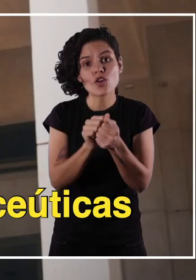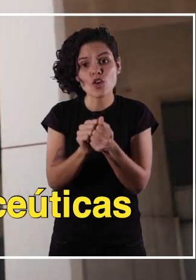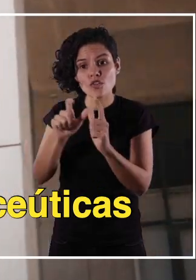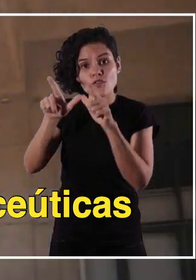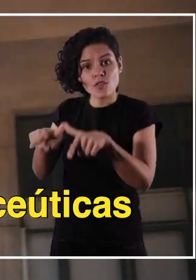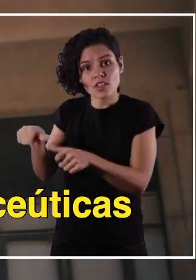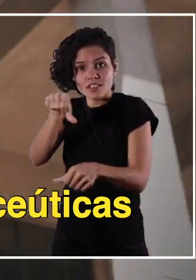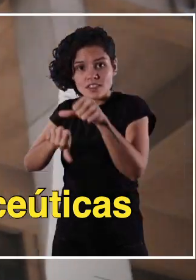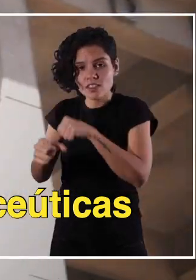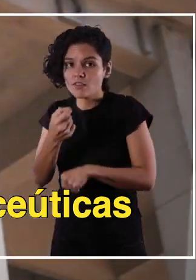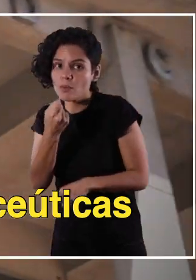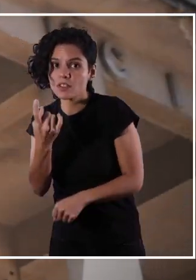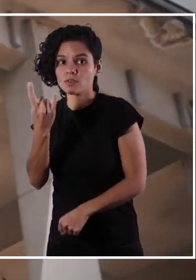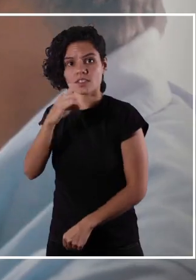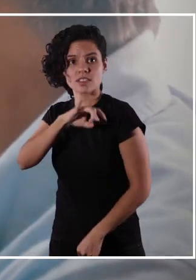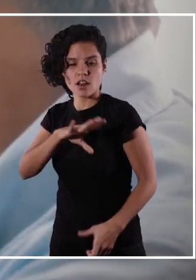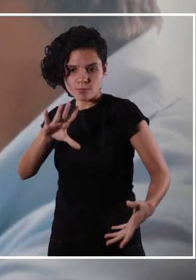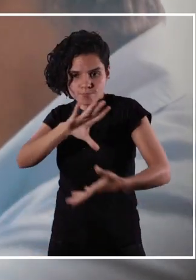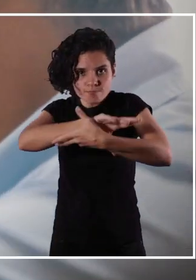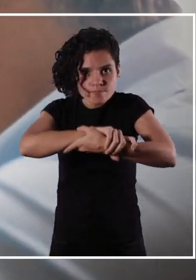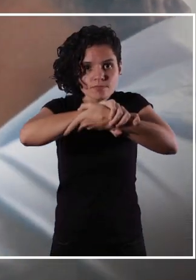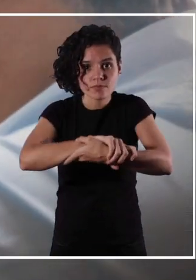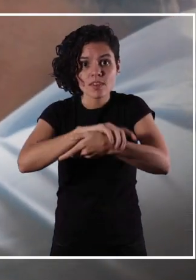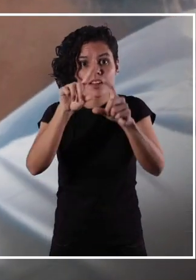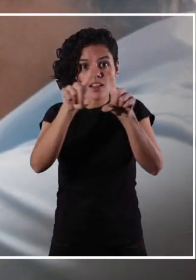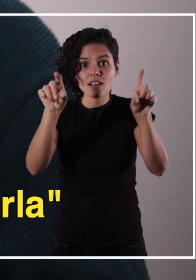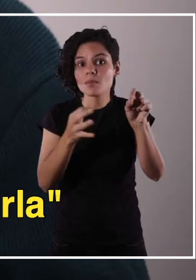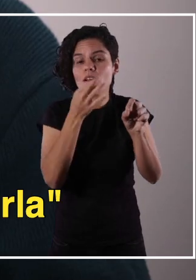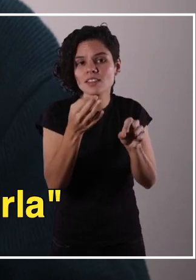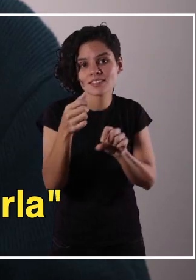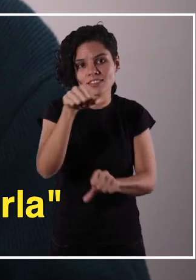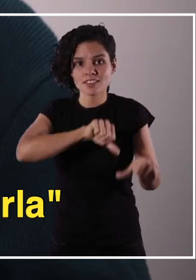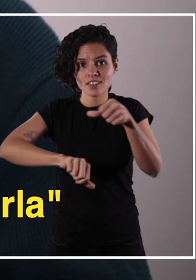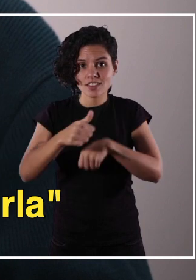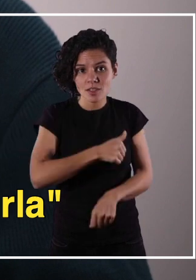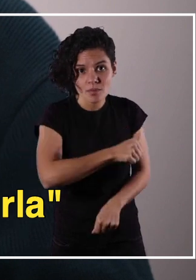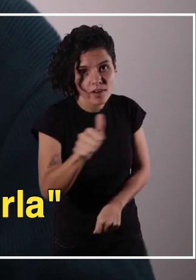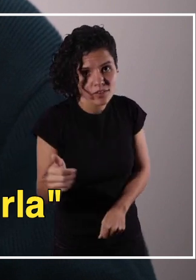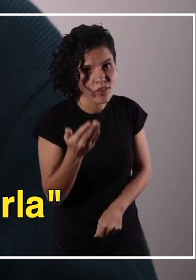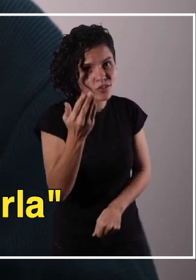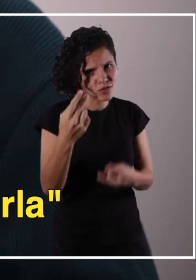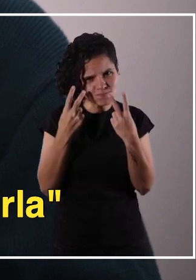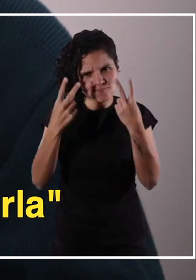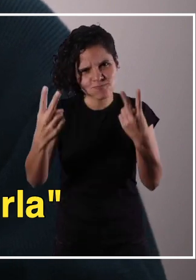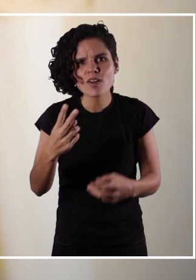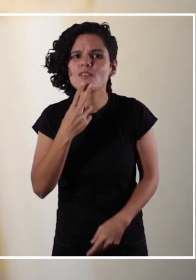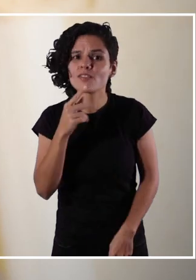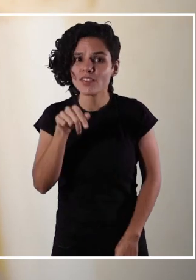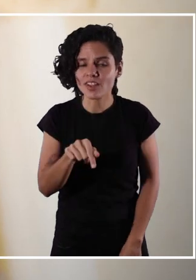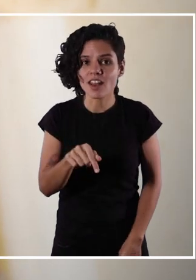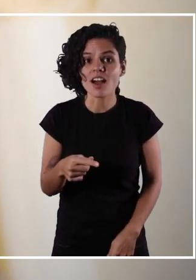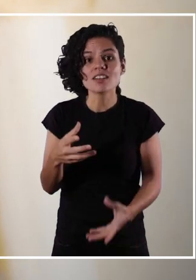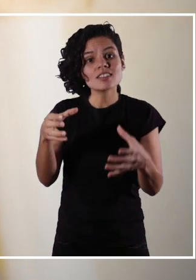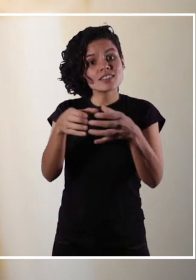Facultad de Ciencias Químicas y Farmacéuticas de la Universidad de Chile, bajo el lema La ciencia es para todos, atrévete a vivirla. Es